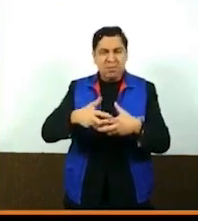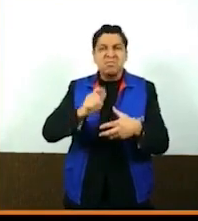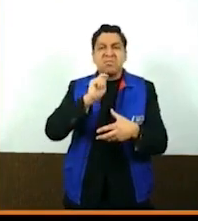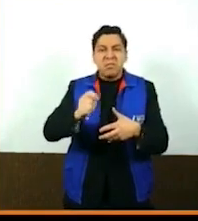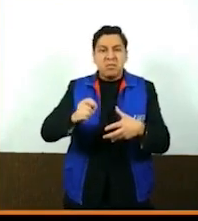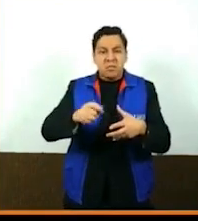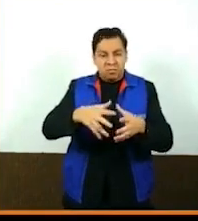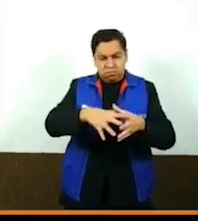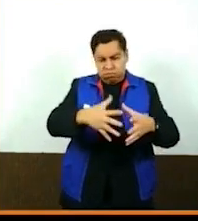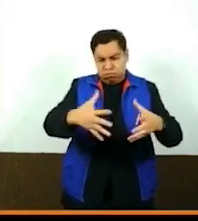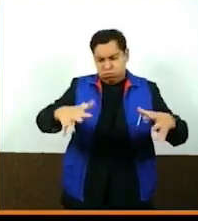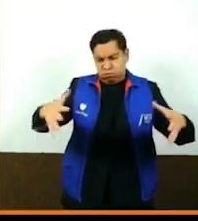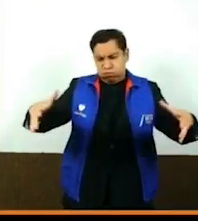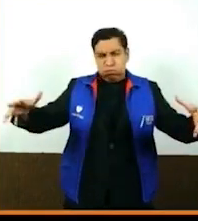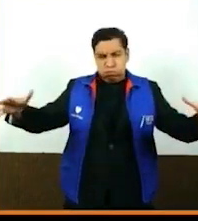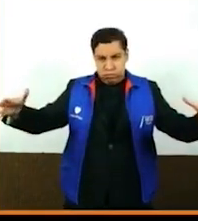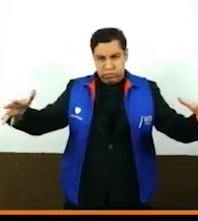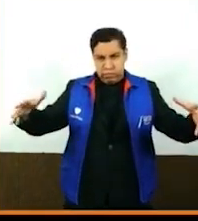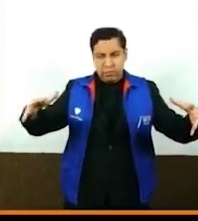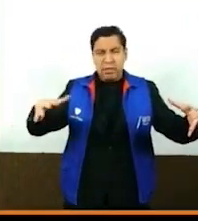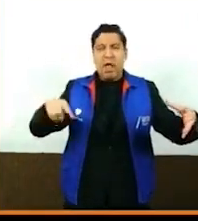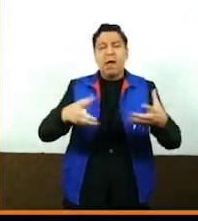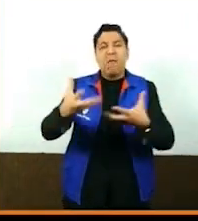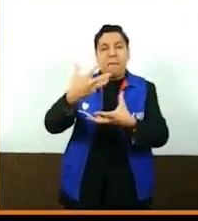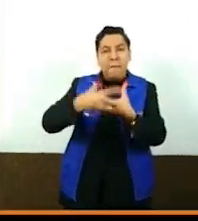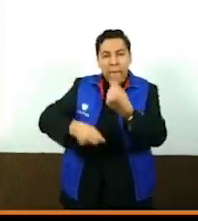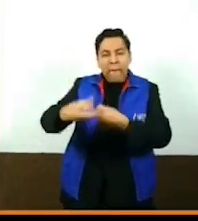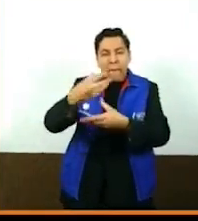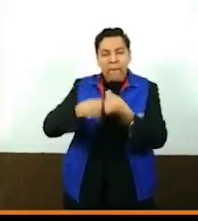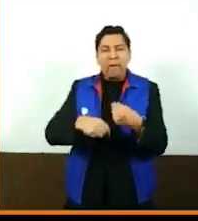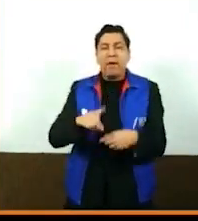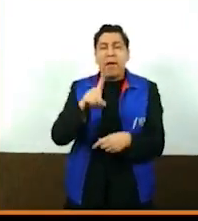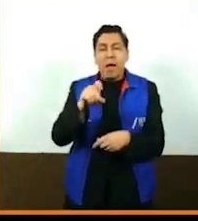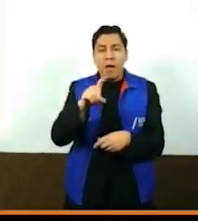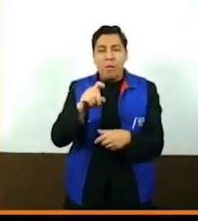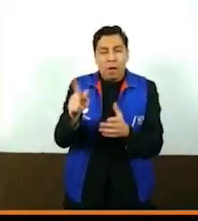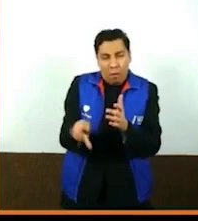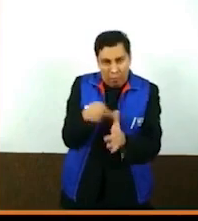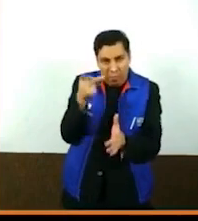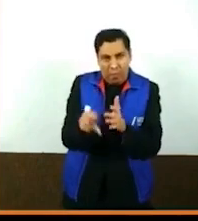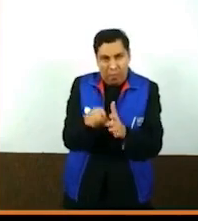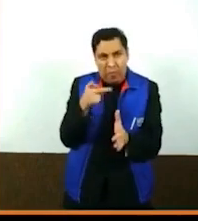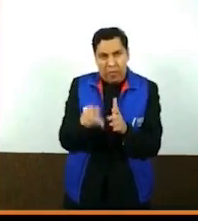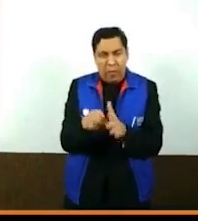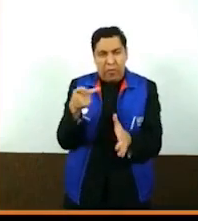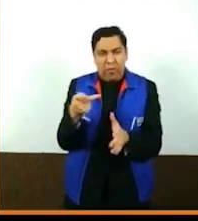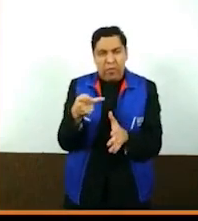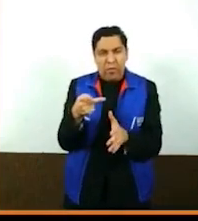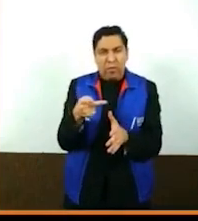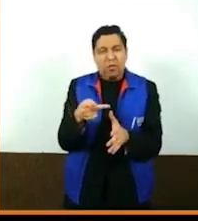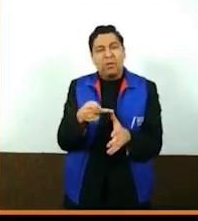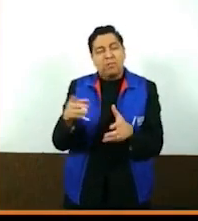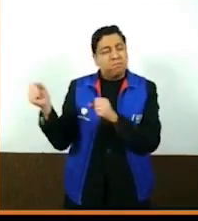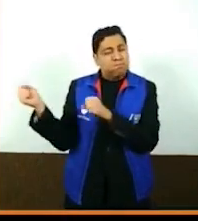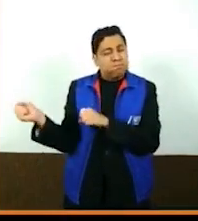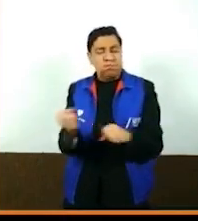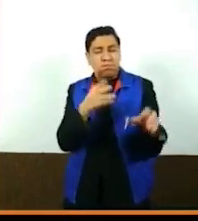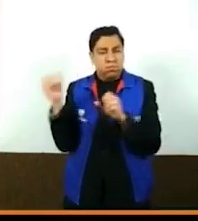inversa. Nosotros somos una planta o somos la única planta automotriz en México que tenemos cero descargas de aguas residuales al